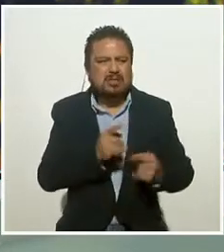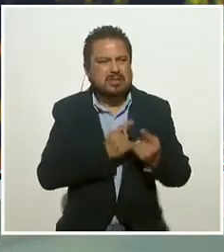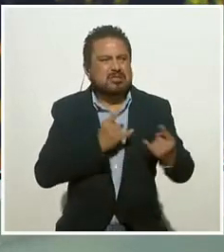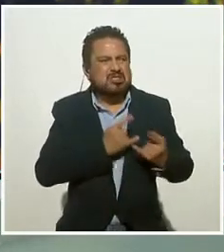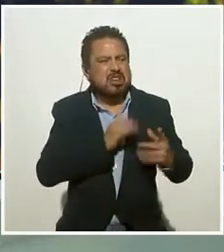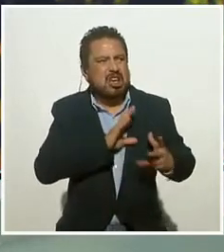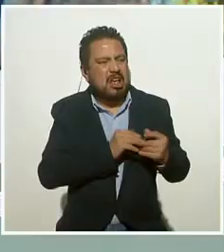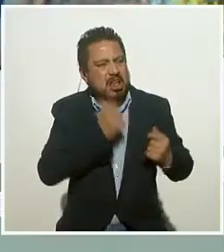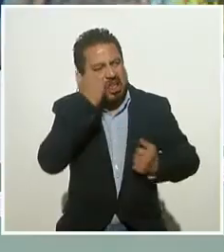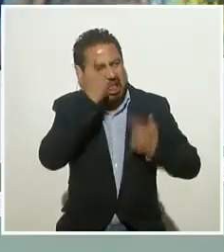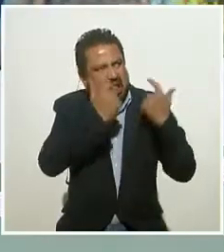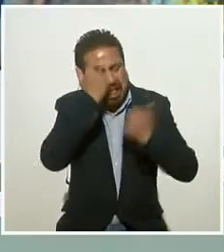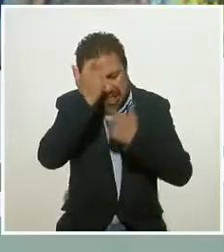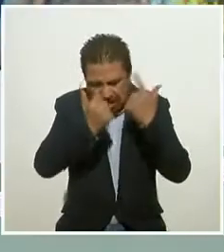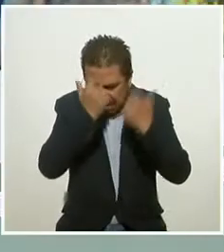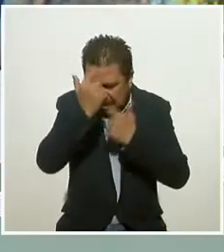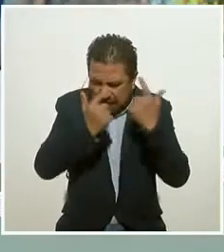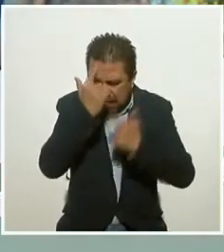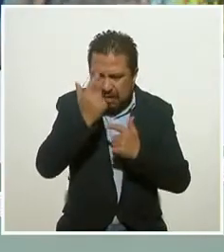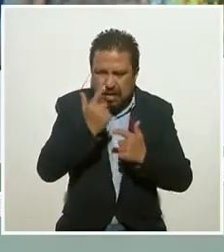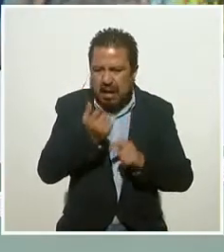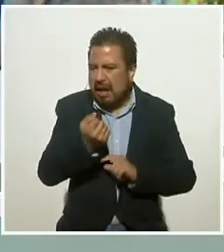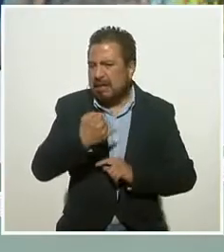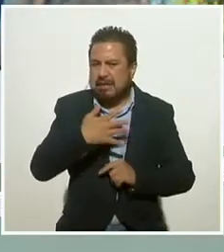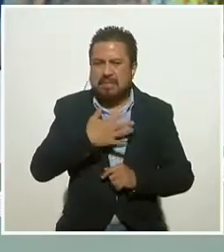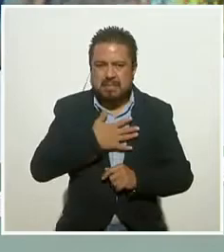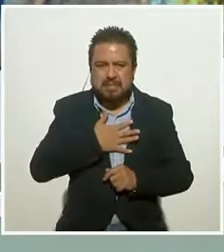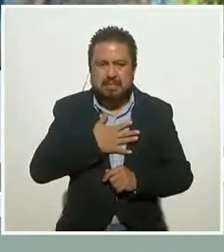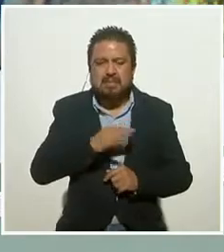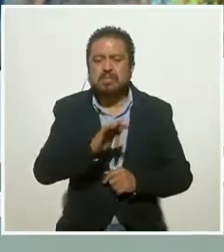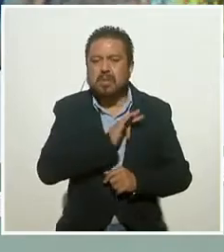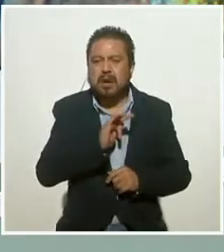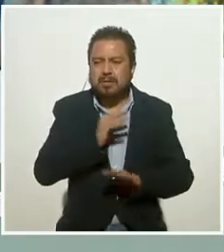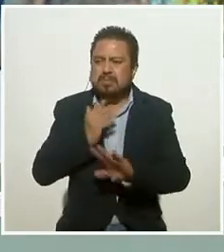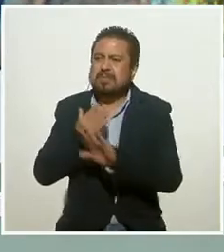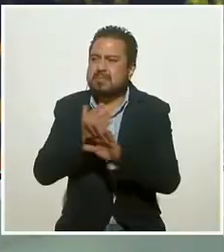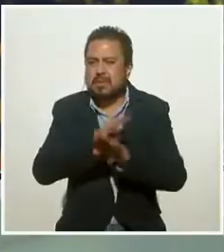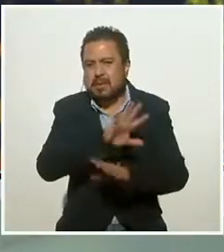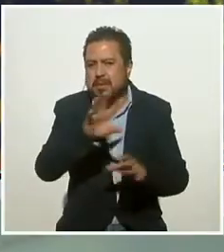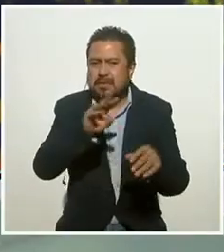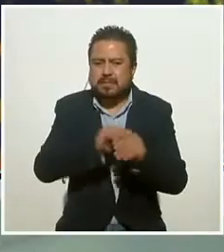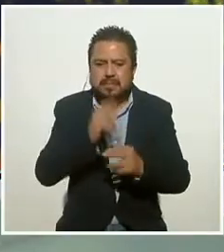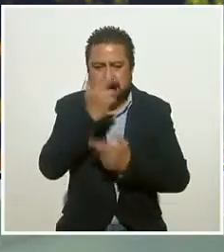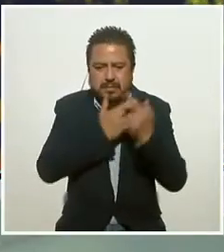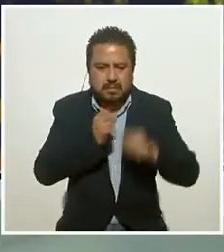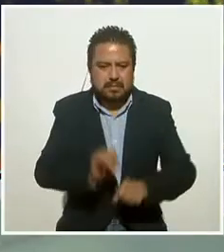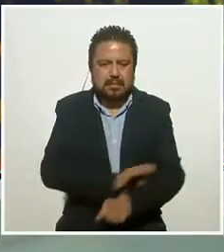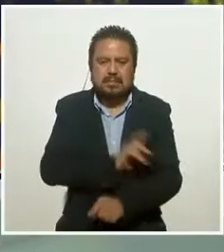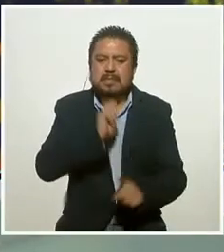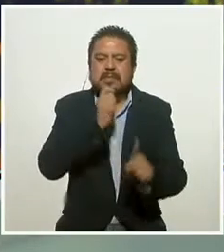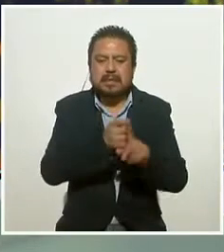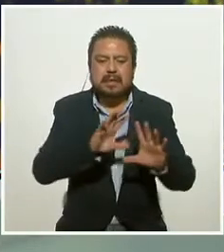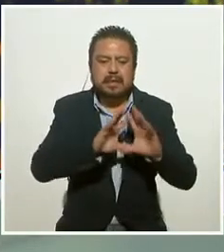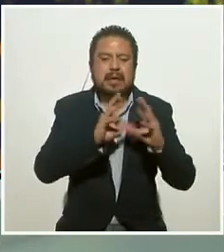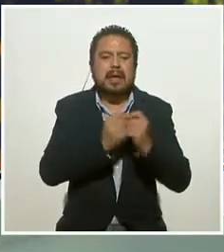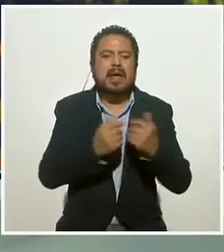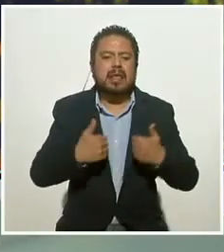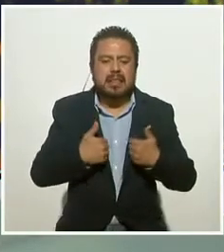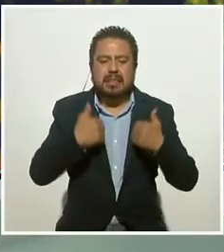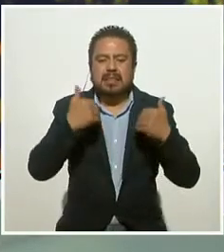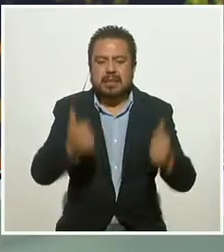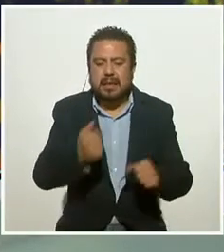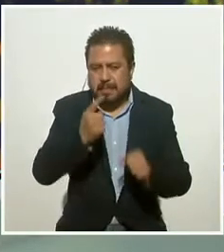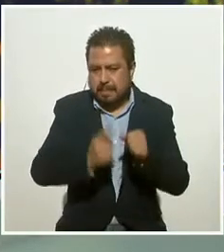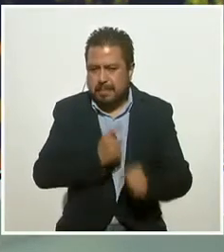historias y me estoy realmente dañando a mí mismo y puedo dañar a los demás. Entonces, regular las emociones implica entender,